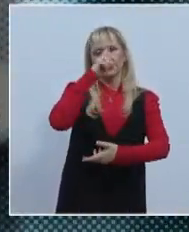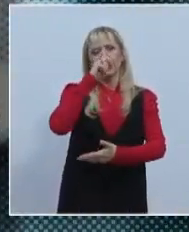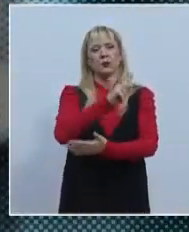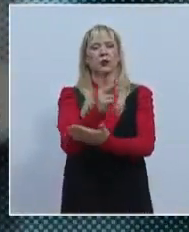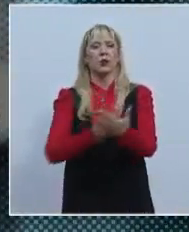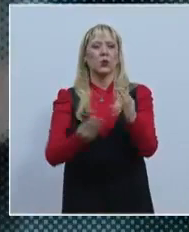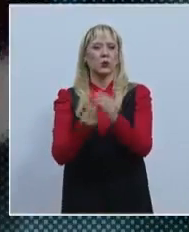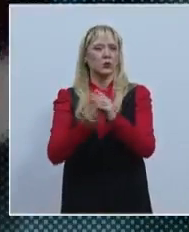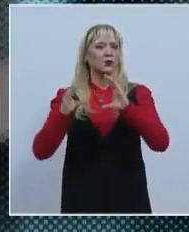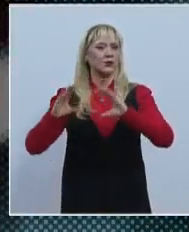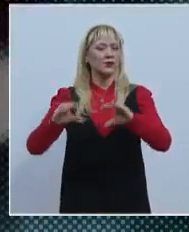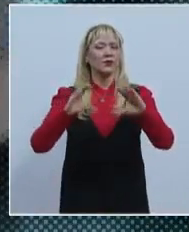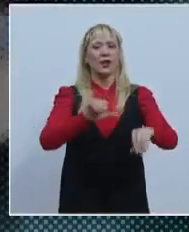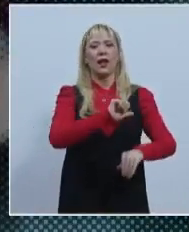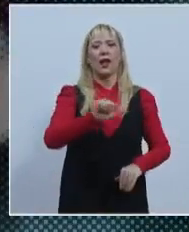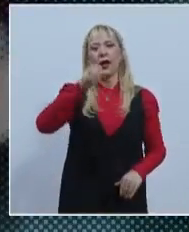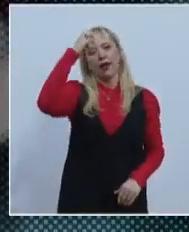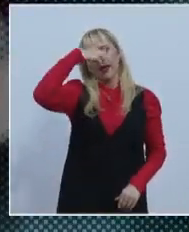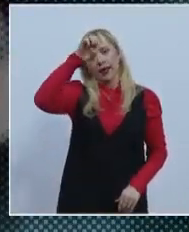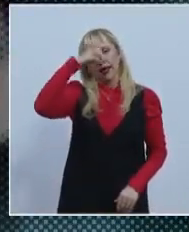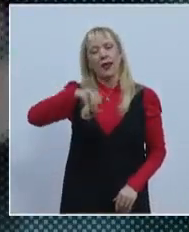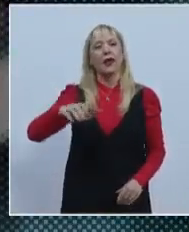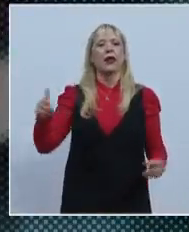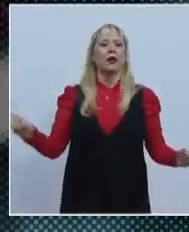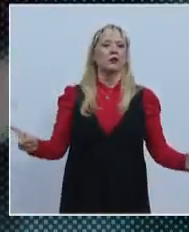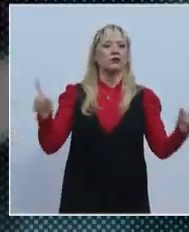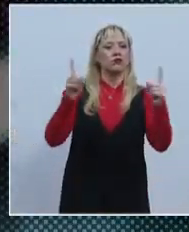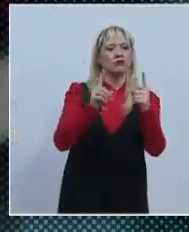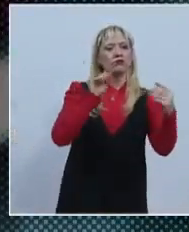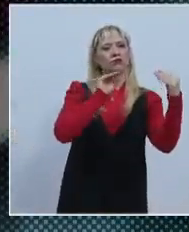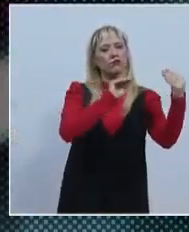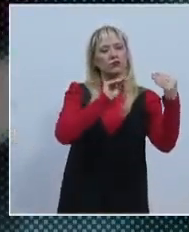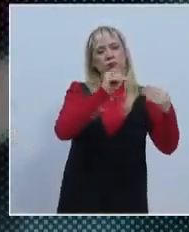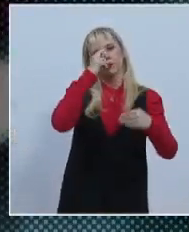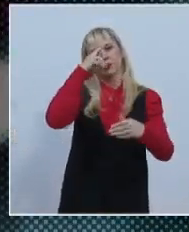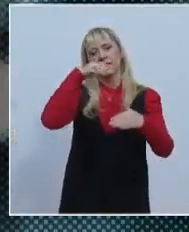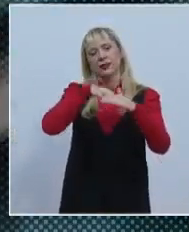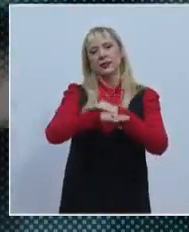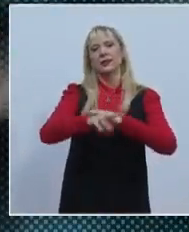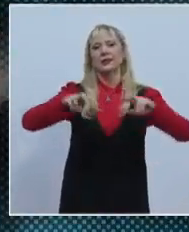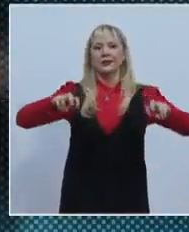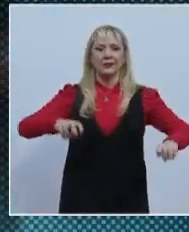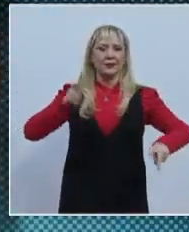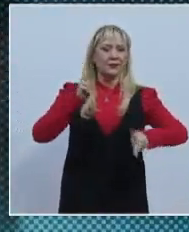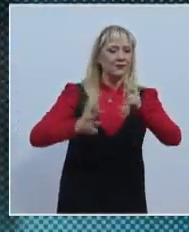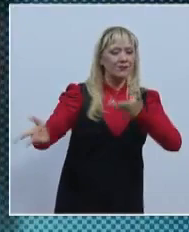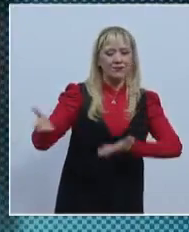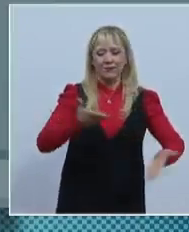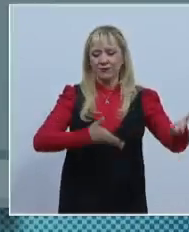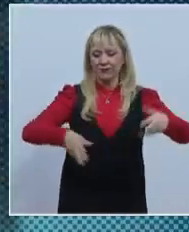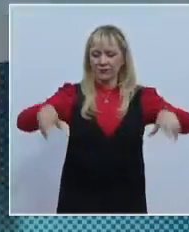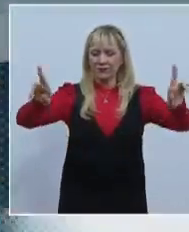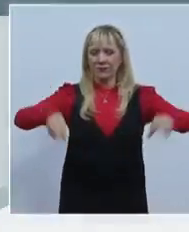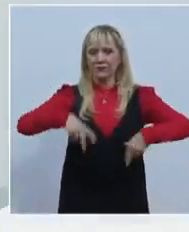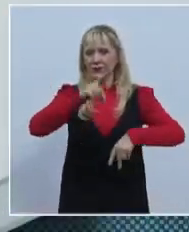capacitación continua para especialistas y facilitadores del Centro de Justicia Alternativa del Poder Judicial del